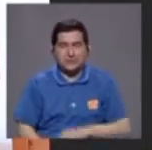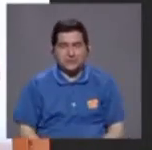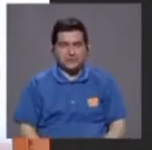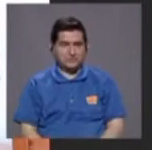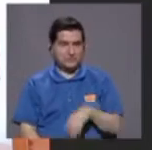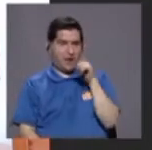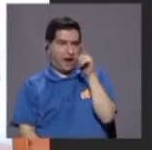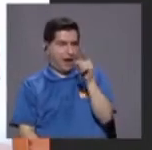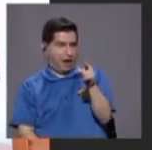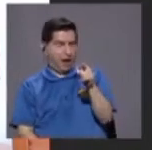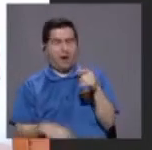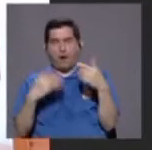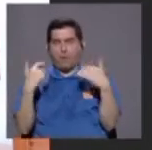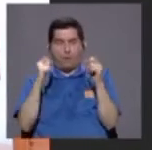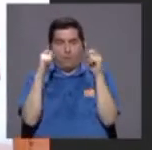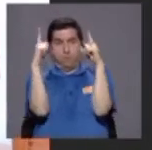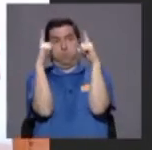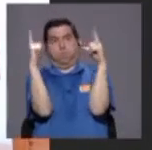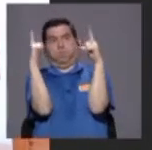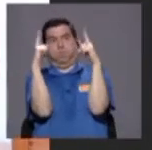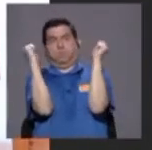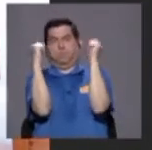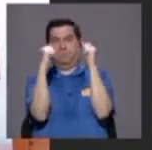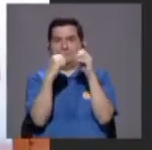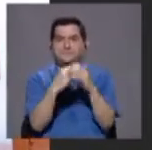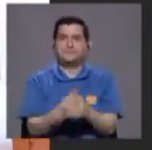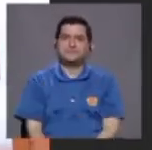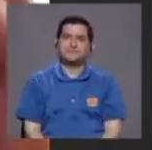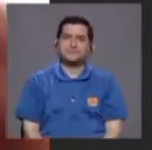estaría maravillado. Y además,